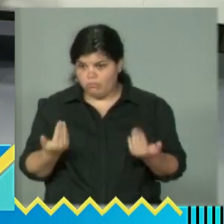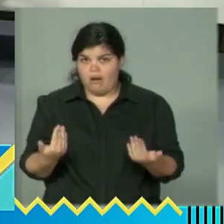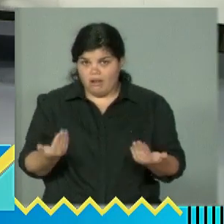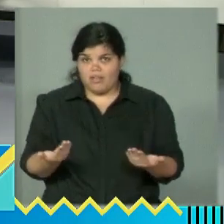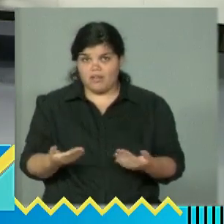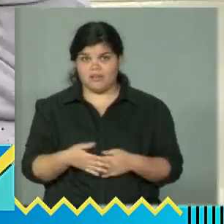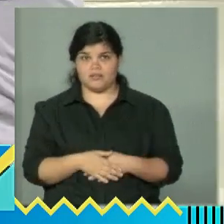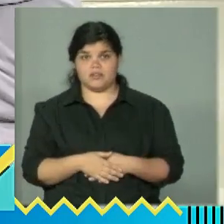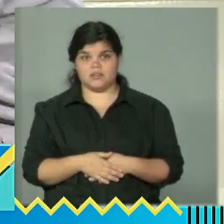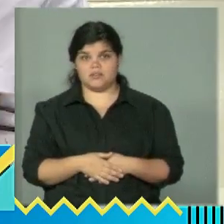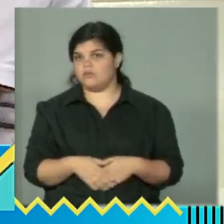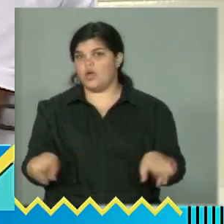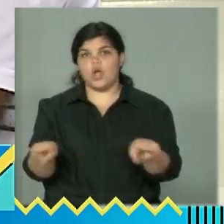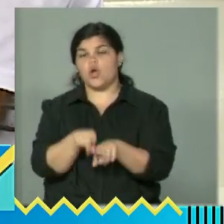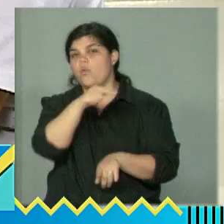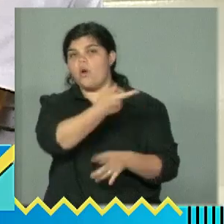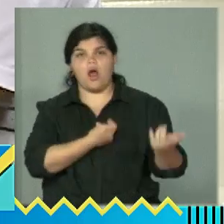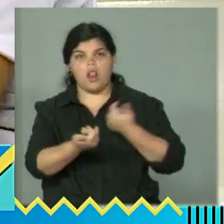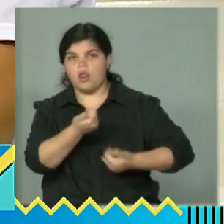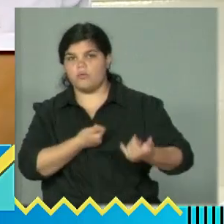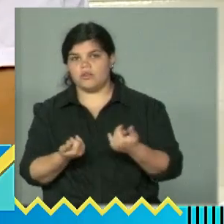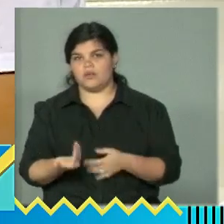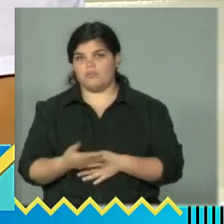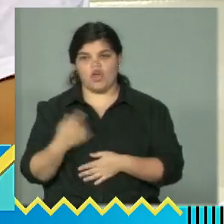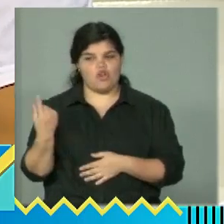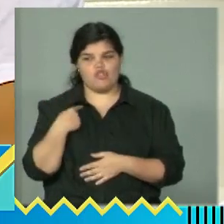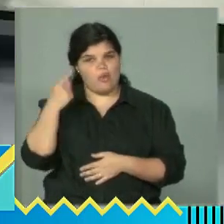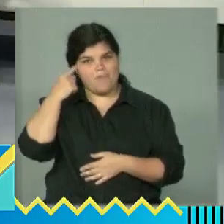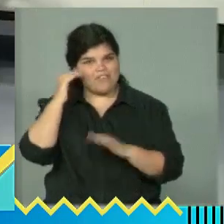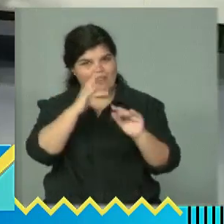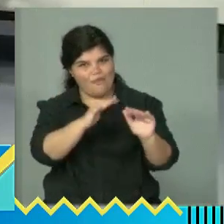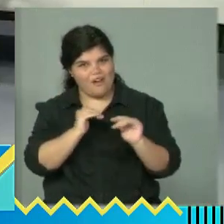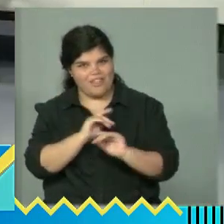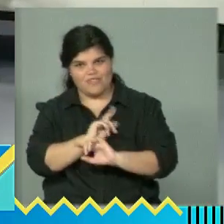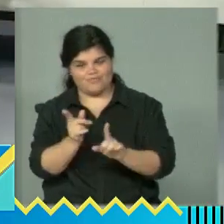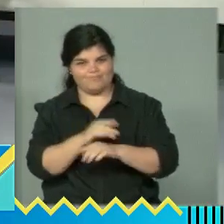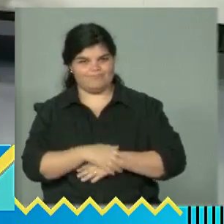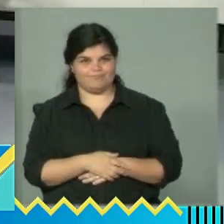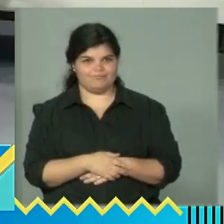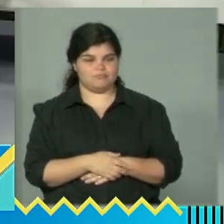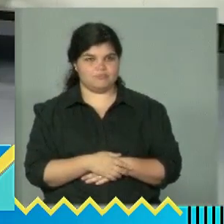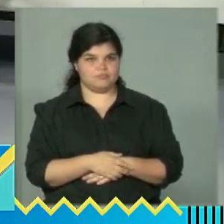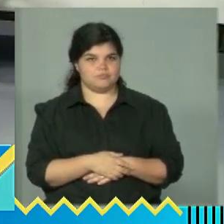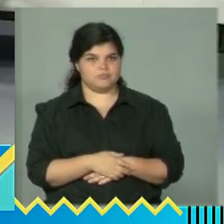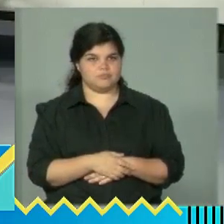Pero eso era lo mismo que ella decía, pero yo no pensaba eso. En un momento el Francesco